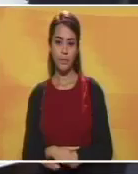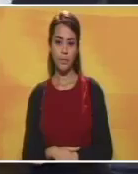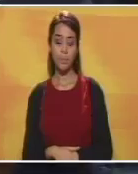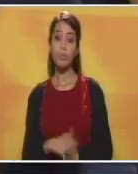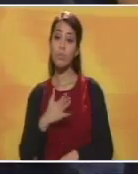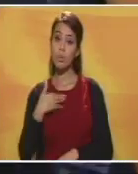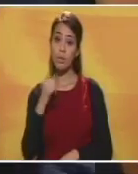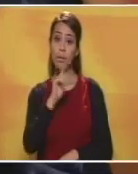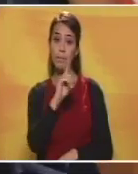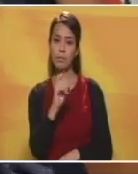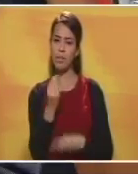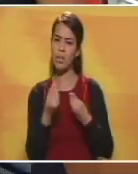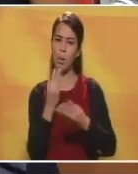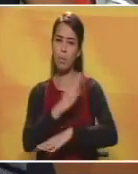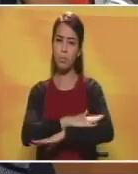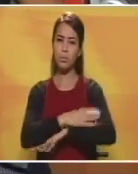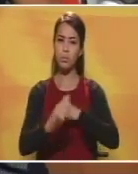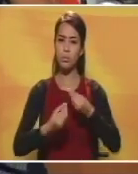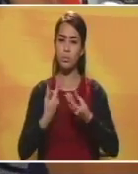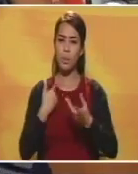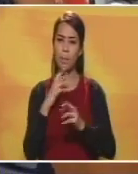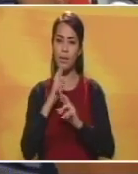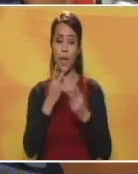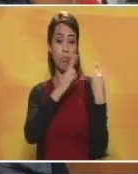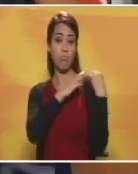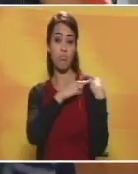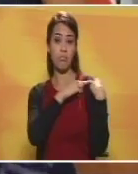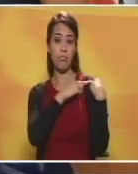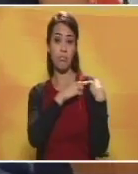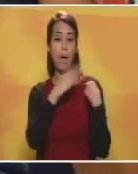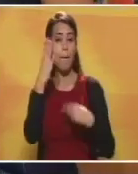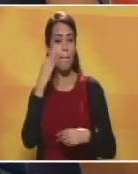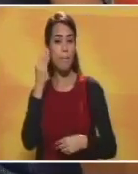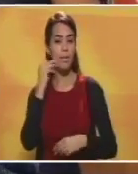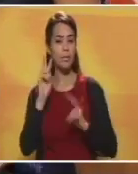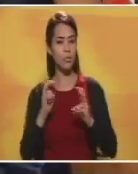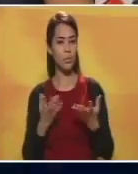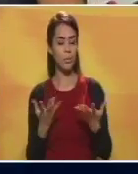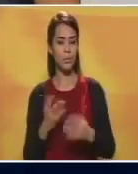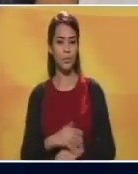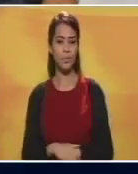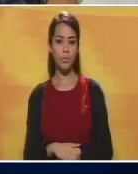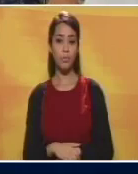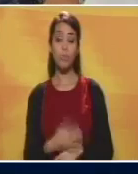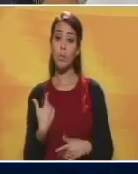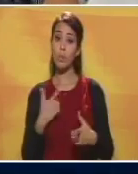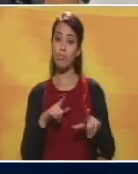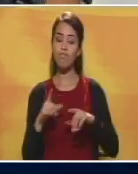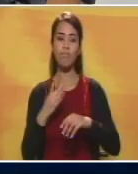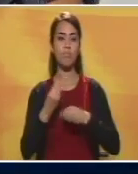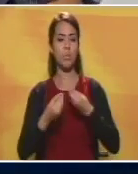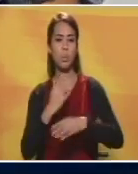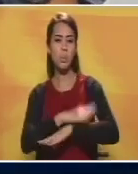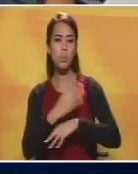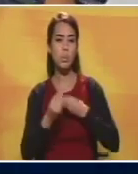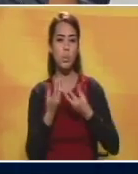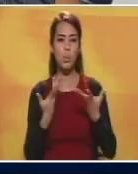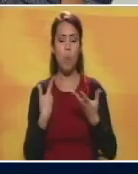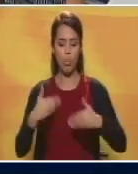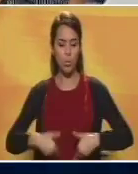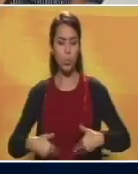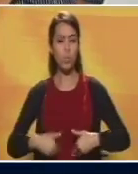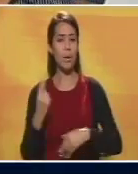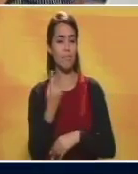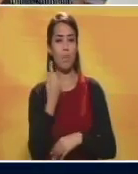mismo quiero preguntar. ¿Cómo se preparan para esta nueva responsabilidad, esta nueva experiencia? Bueno, nos preparamos, yo creo que sobre todo con nuestro mayor